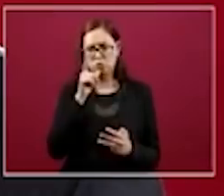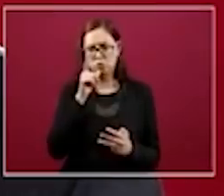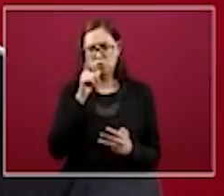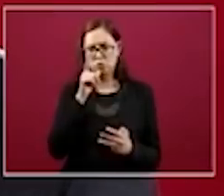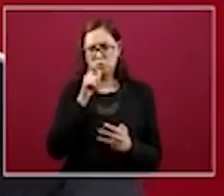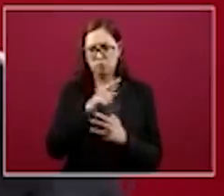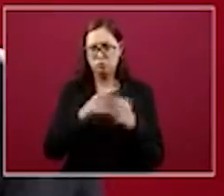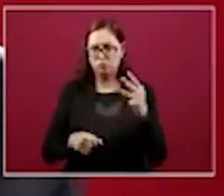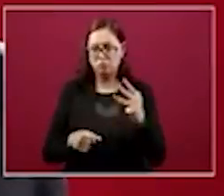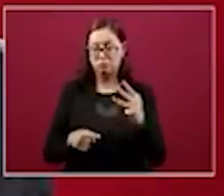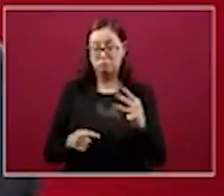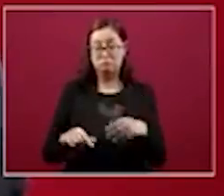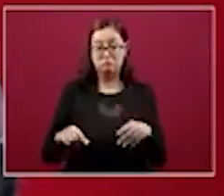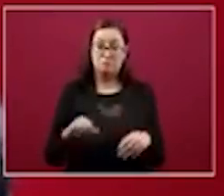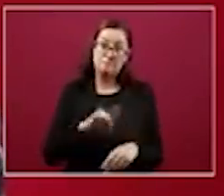y tenemos que